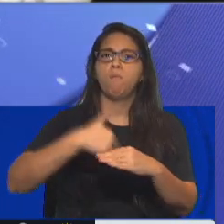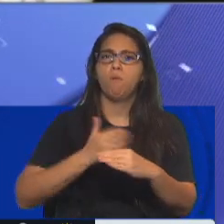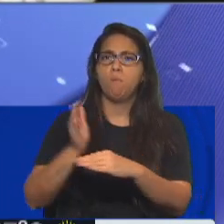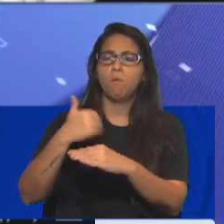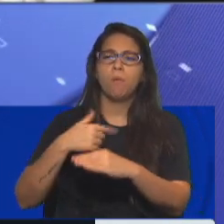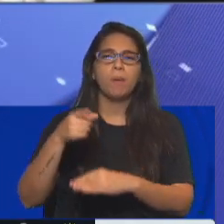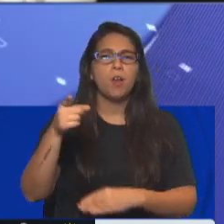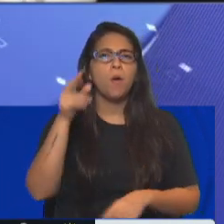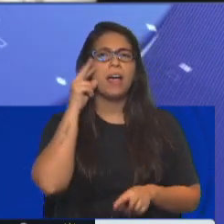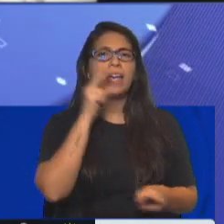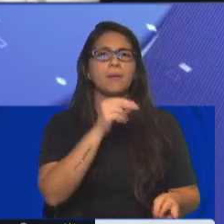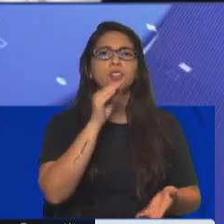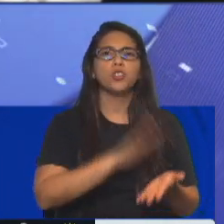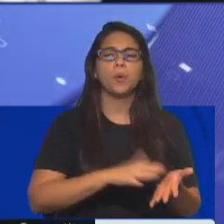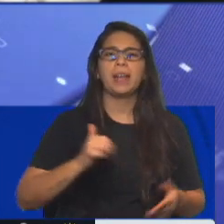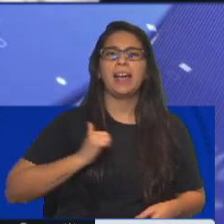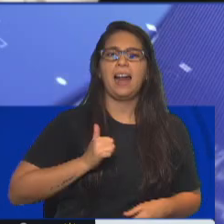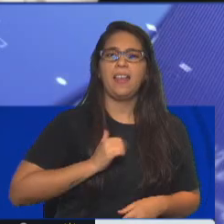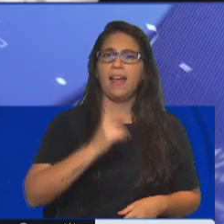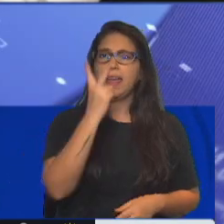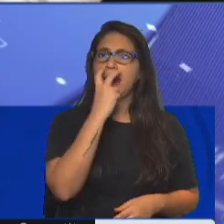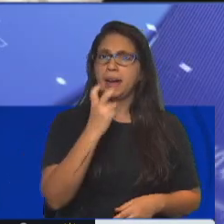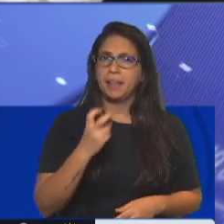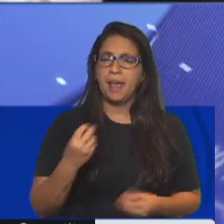analizando puntualmente con el caso de Canadá?